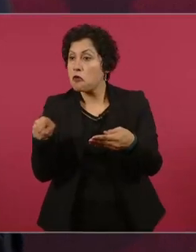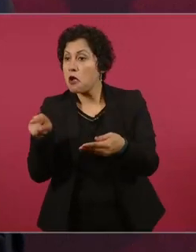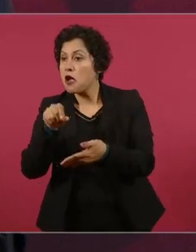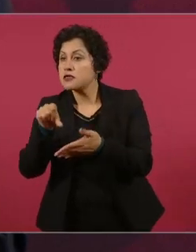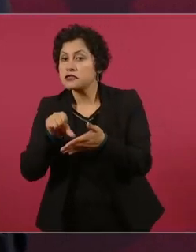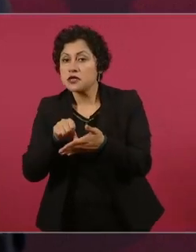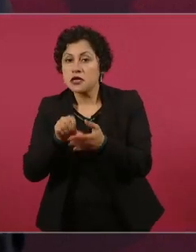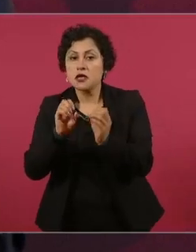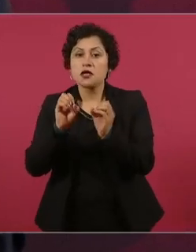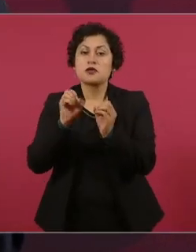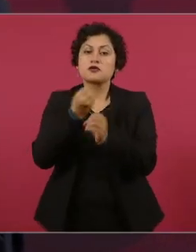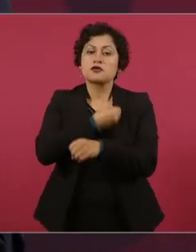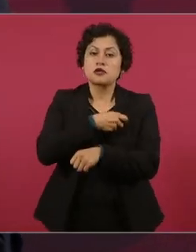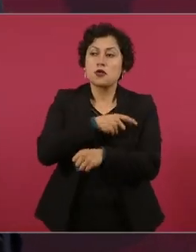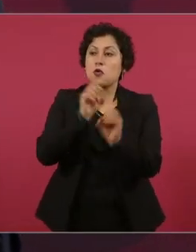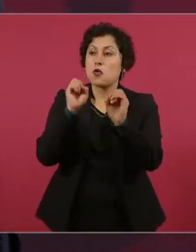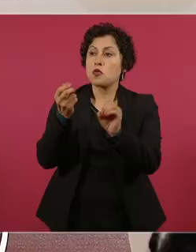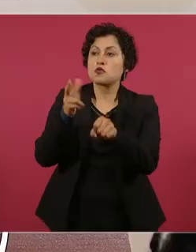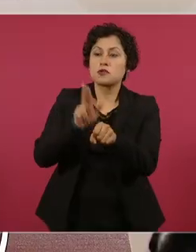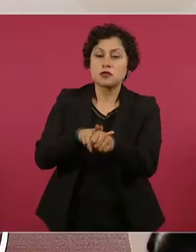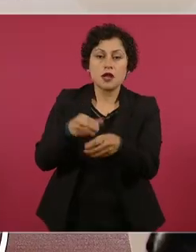megafarmacia, donde hay todo.